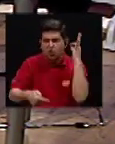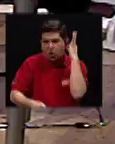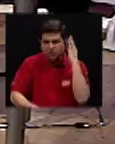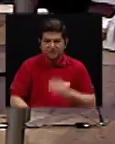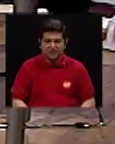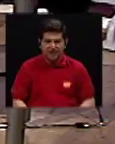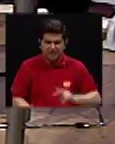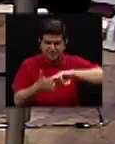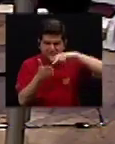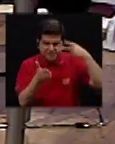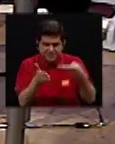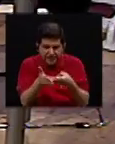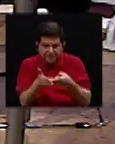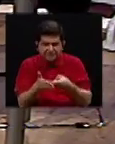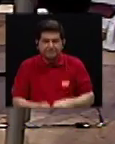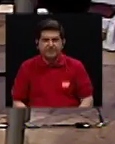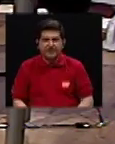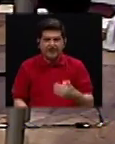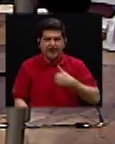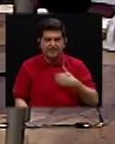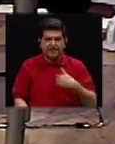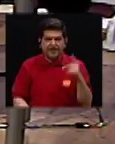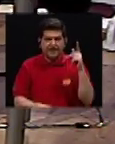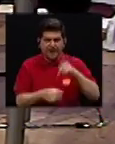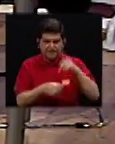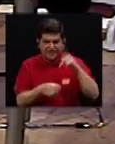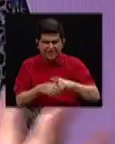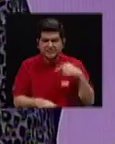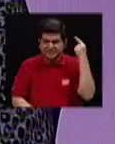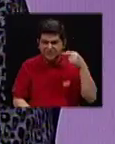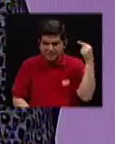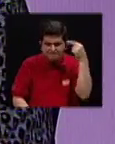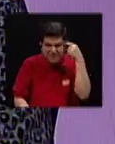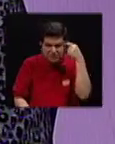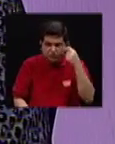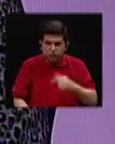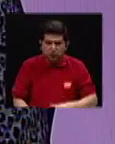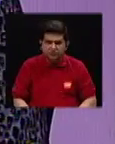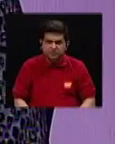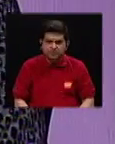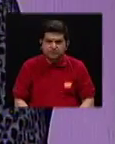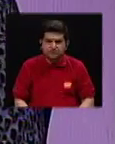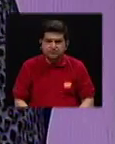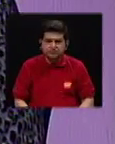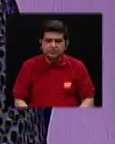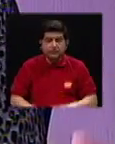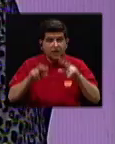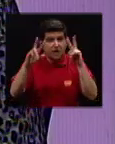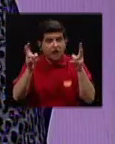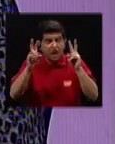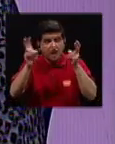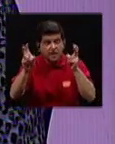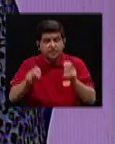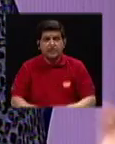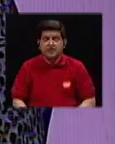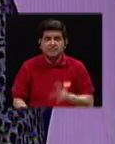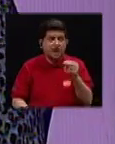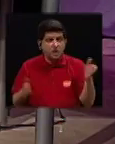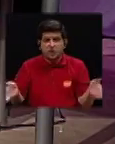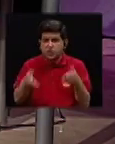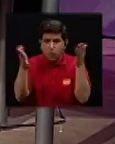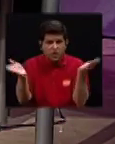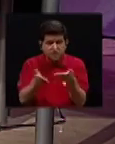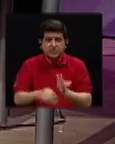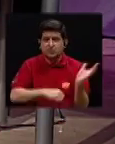significa también que Habría alguna participación del estado verdad este en términos de de no promover este el